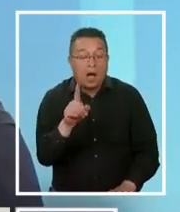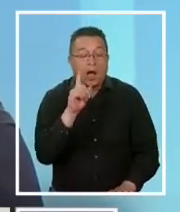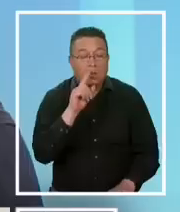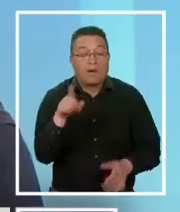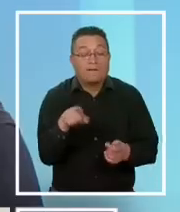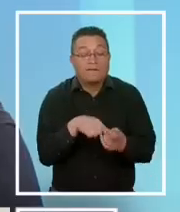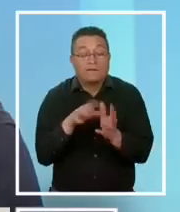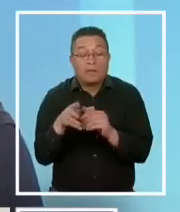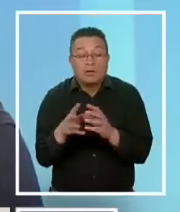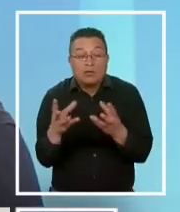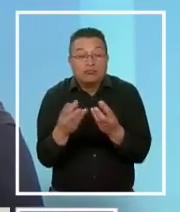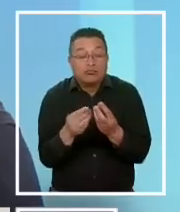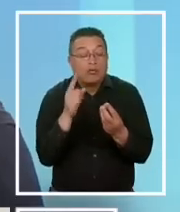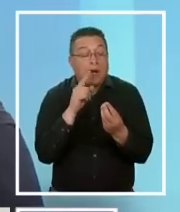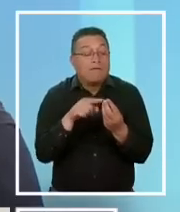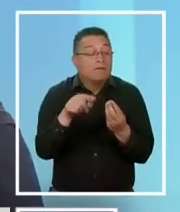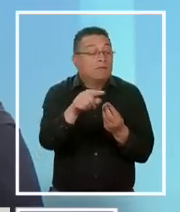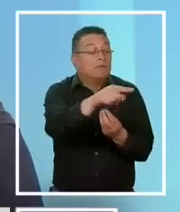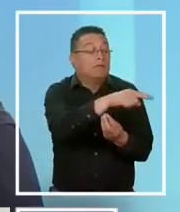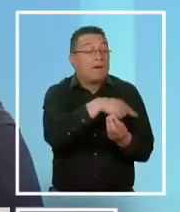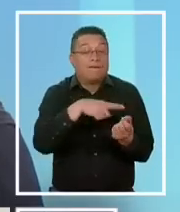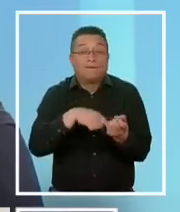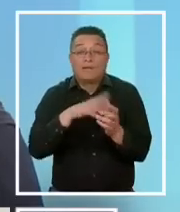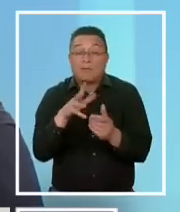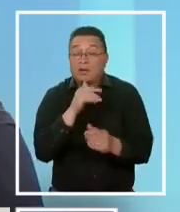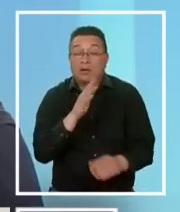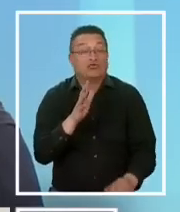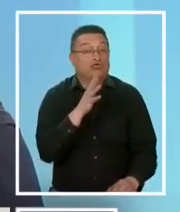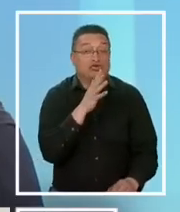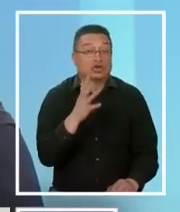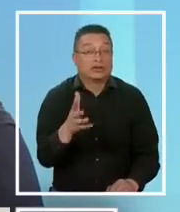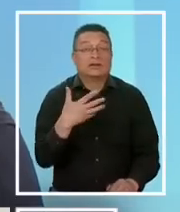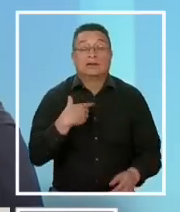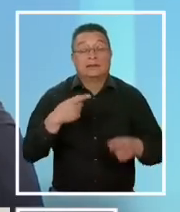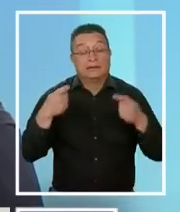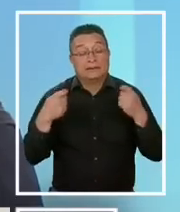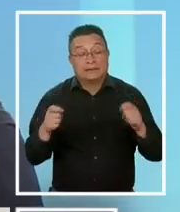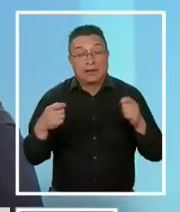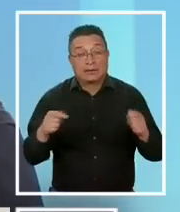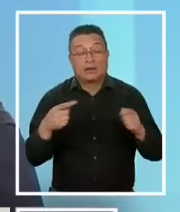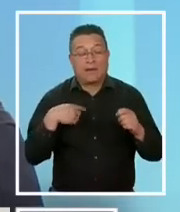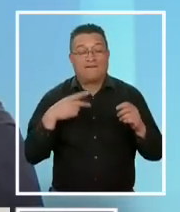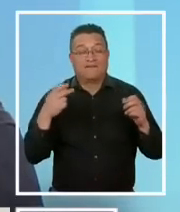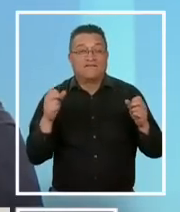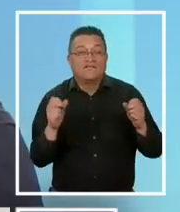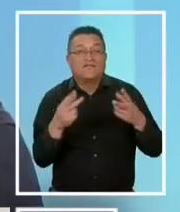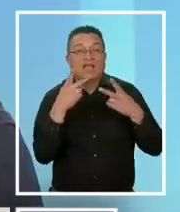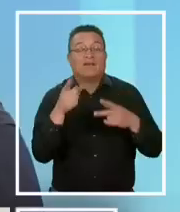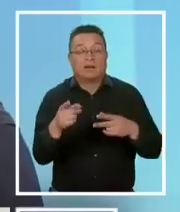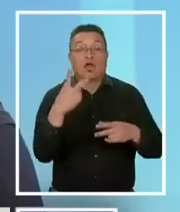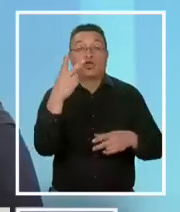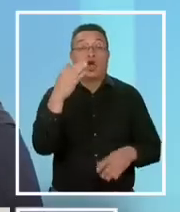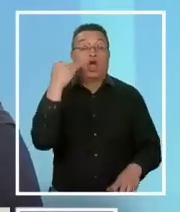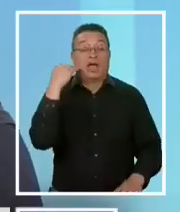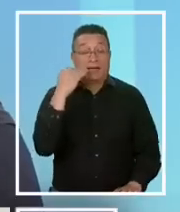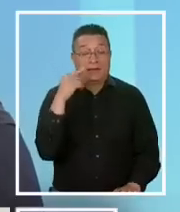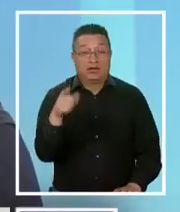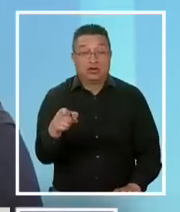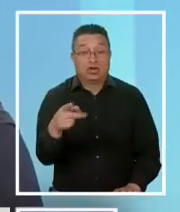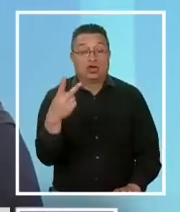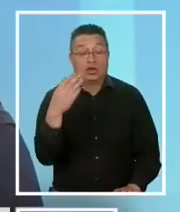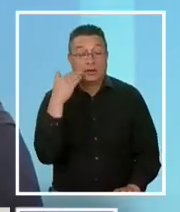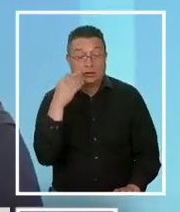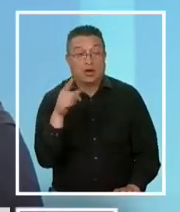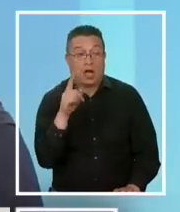micro familia no sabemos con la extensión de esa familia en que lo que está tratando hacerse sobrevivir y que hay dos niños que están insisto no